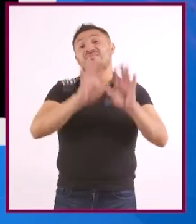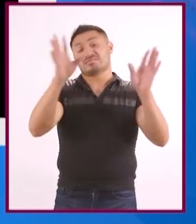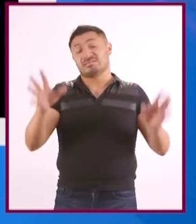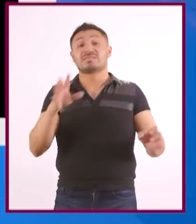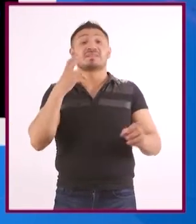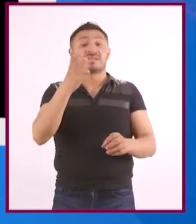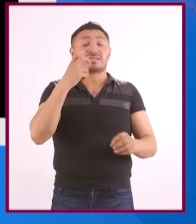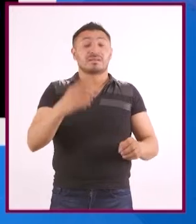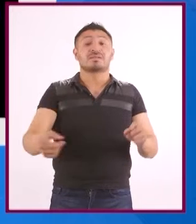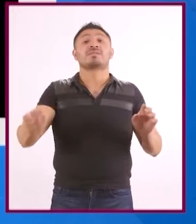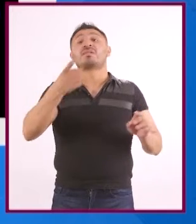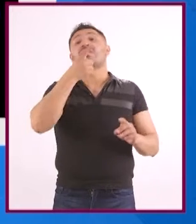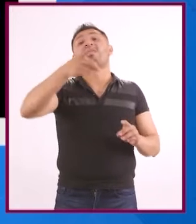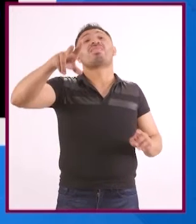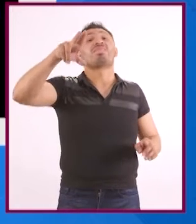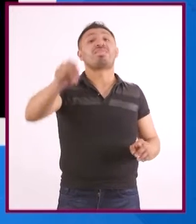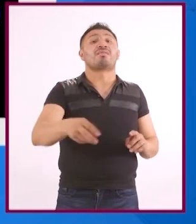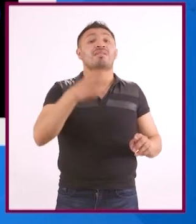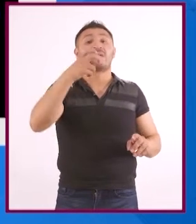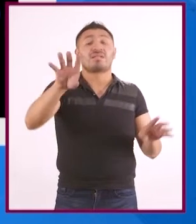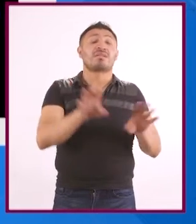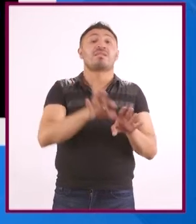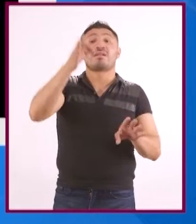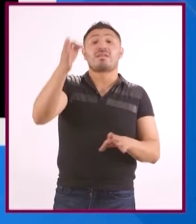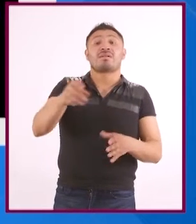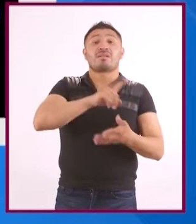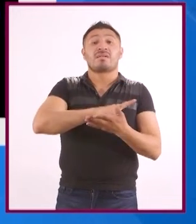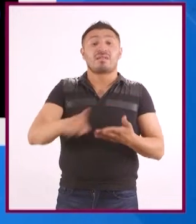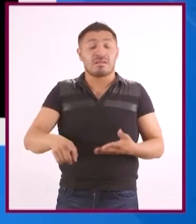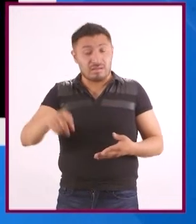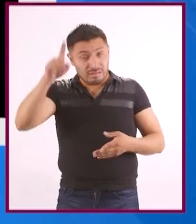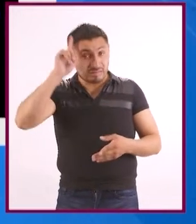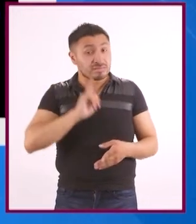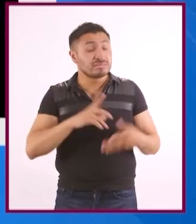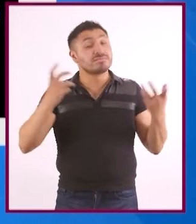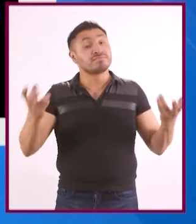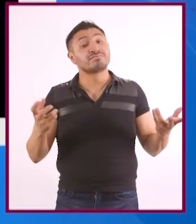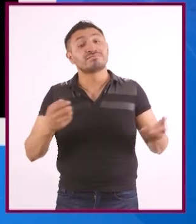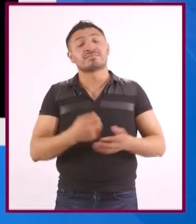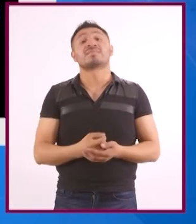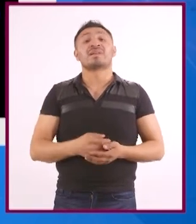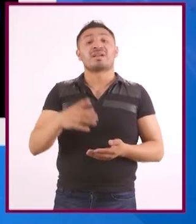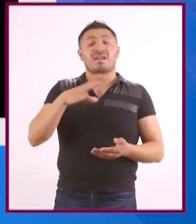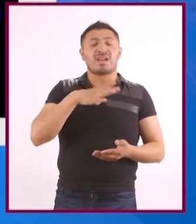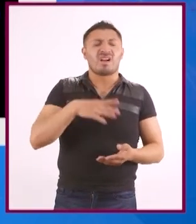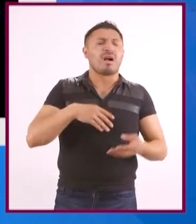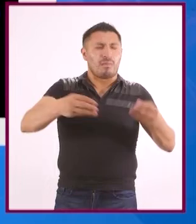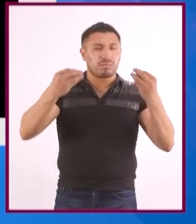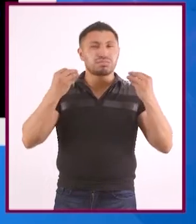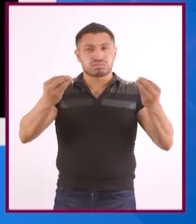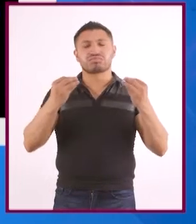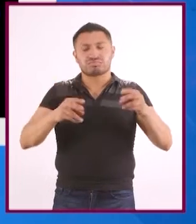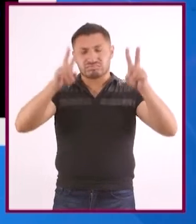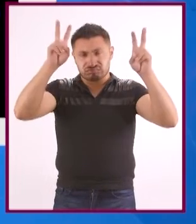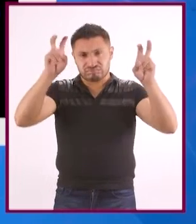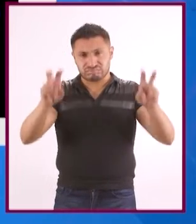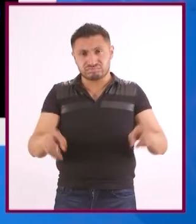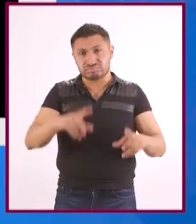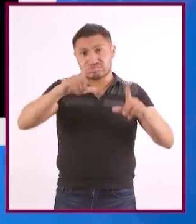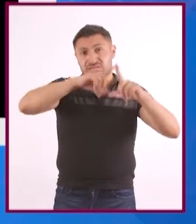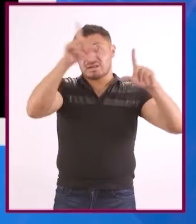esta negativa afecta el derecho de las mujeres, ¿no? Tenemos como muchos casos en la